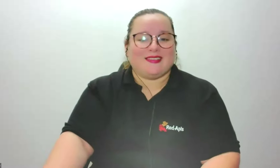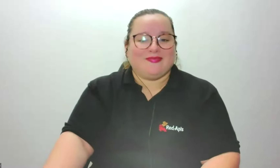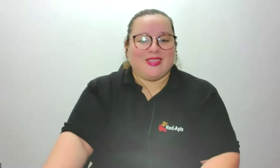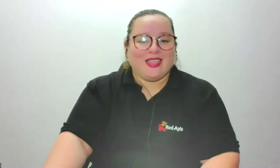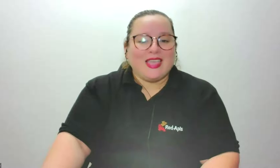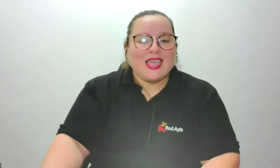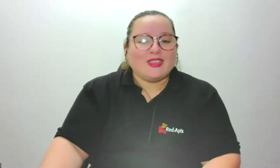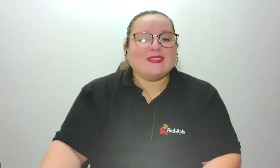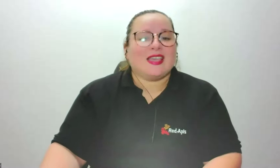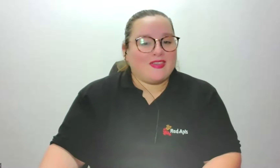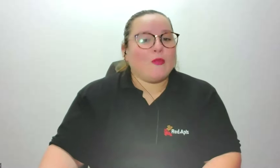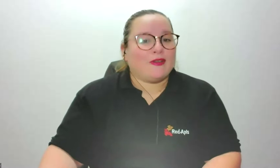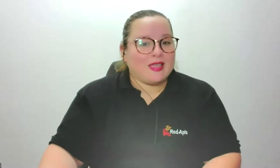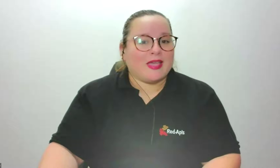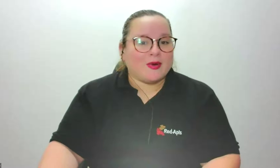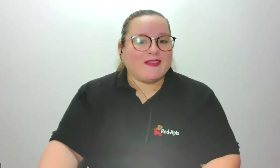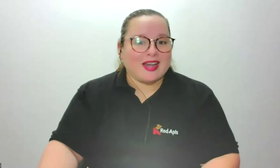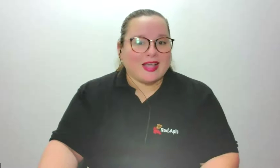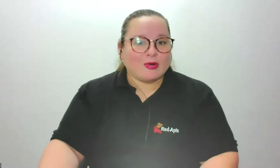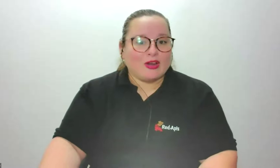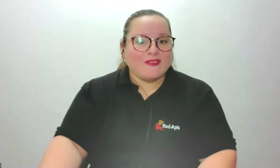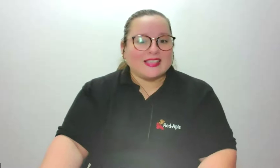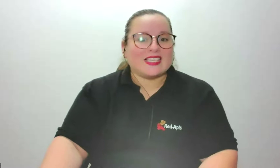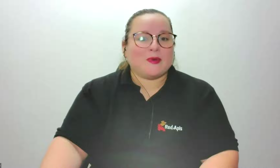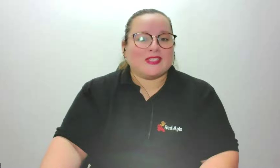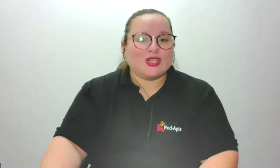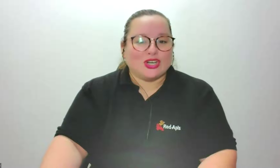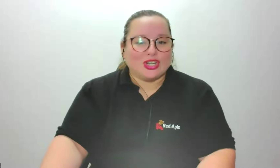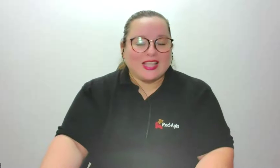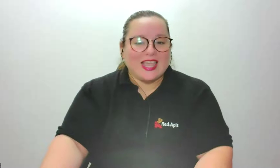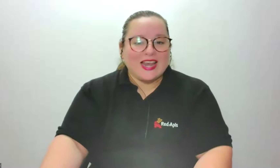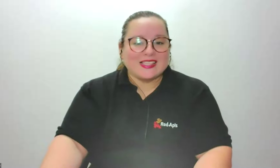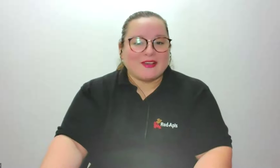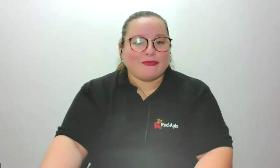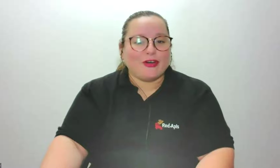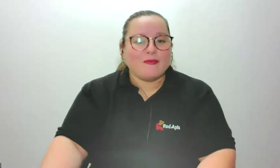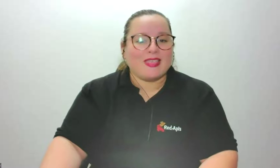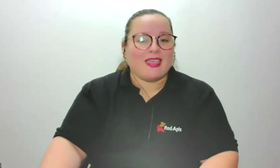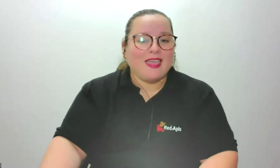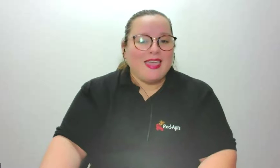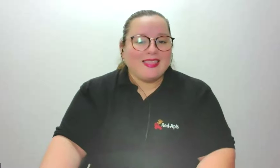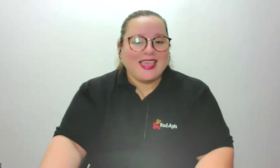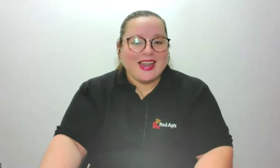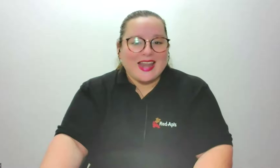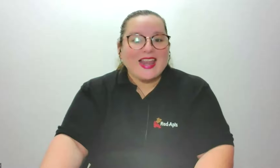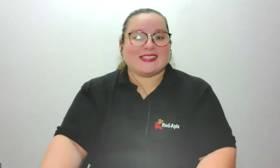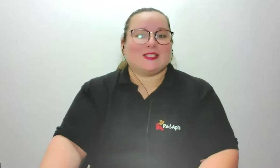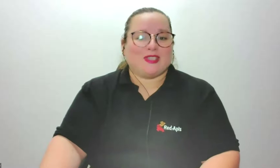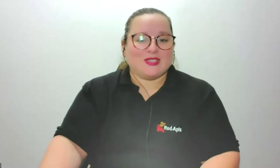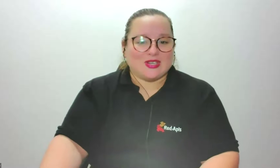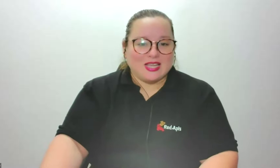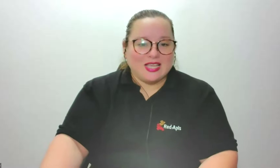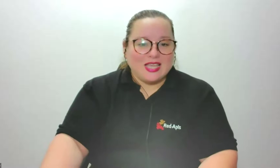en las casas. Entonces había un problema, era una barrera porque no había esa expresión, no tenían esa forma de generar